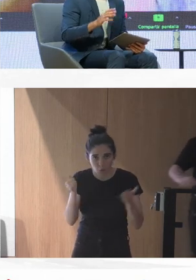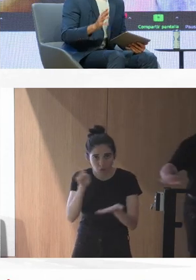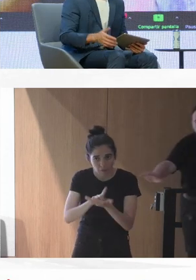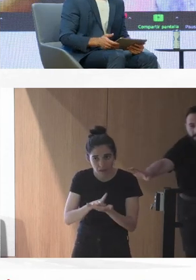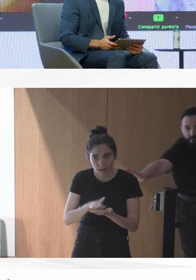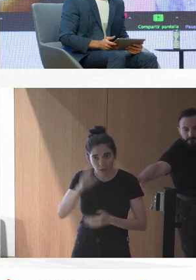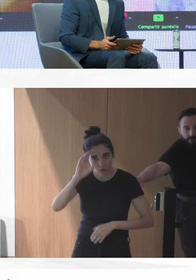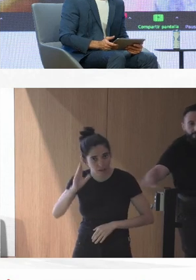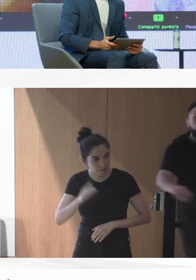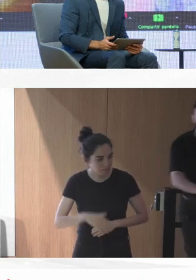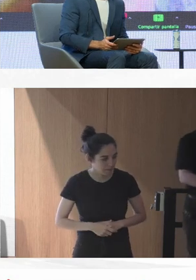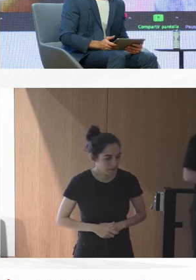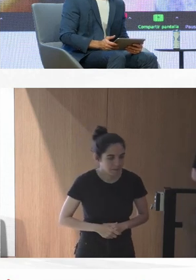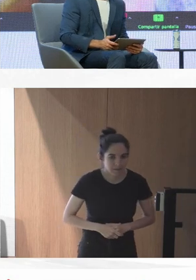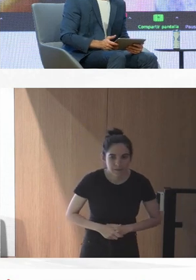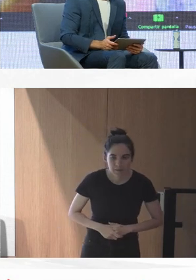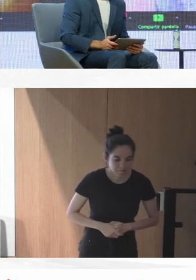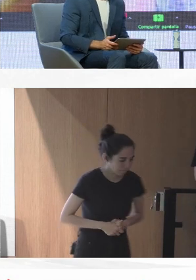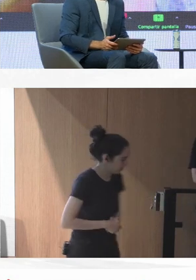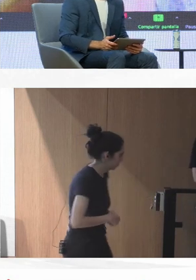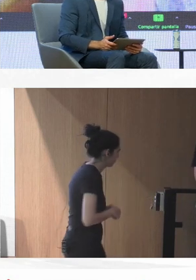Hello. Yeah. Hola, sí.